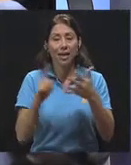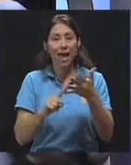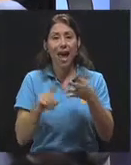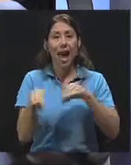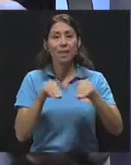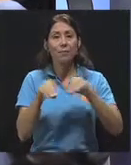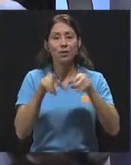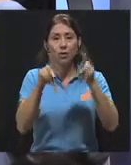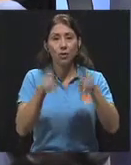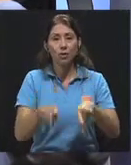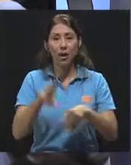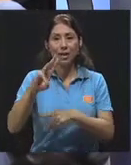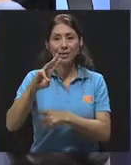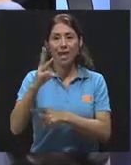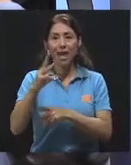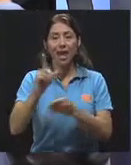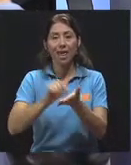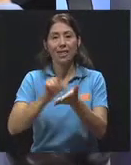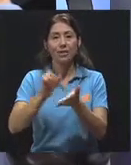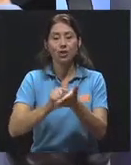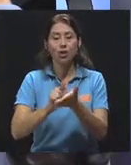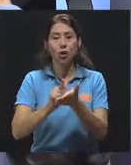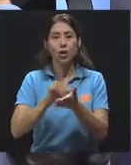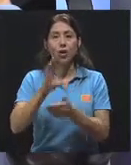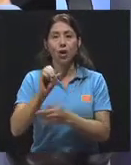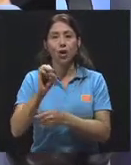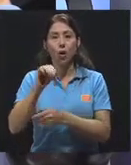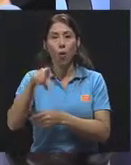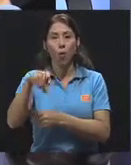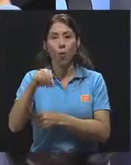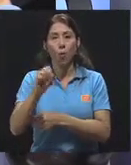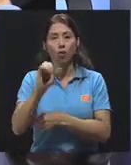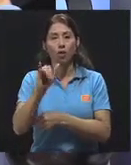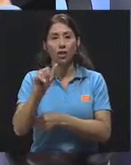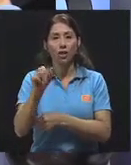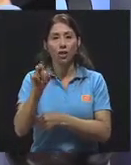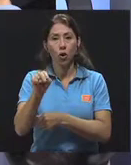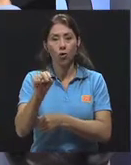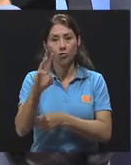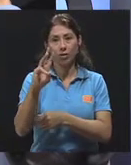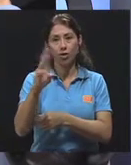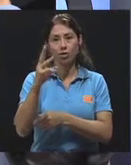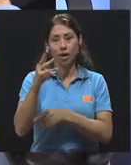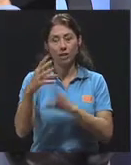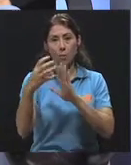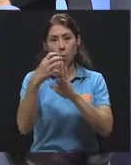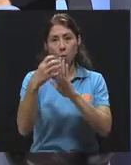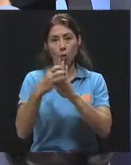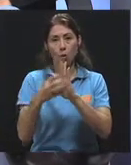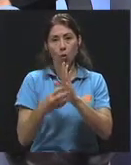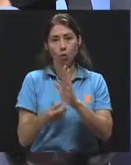de personajes y edición y composición. Son 6 módulos, cada uno...